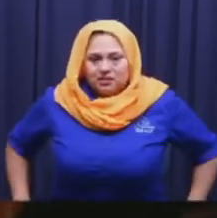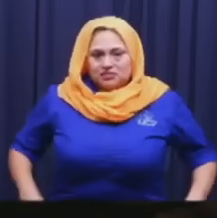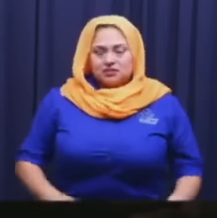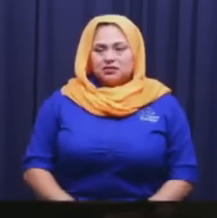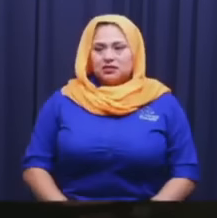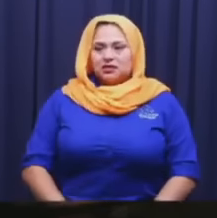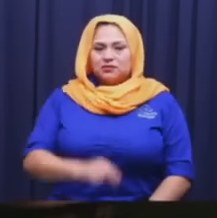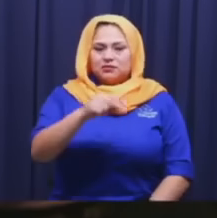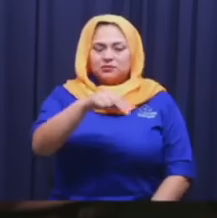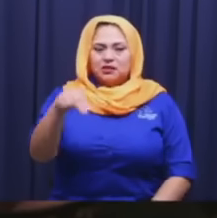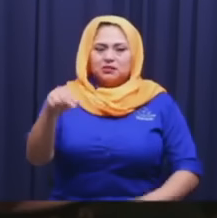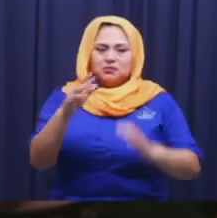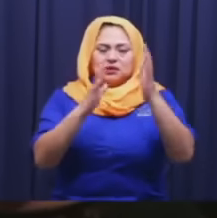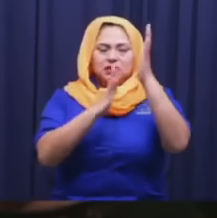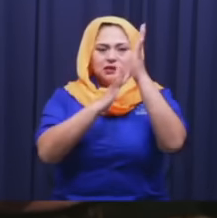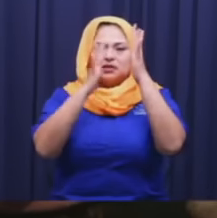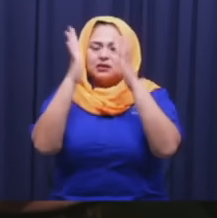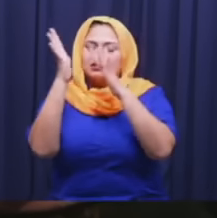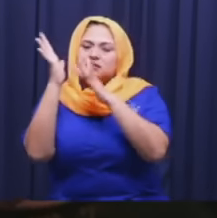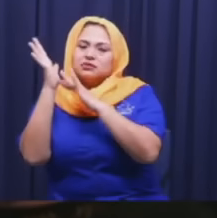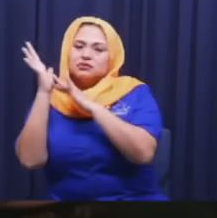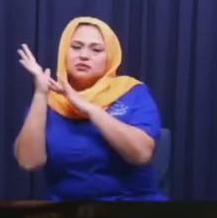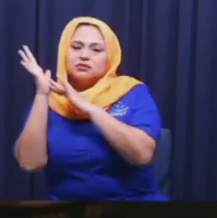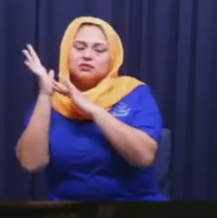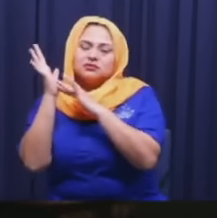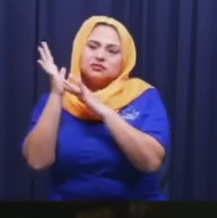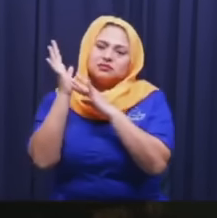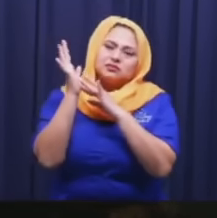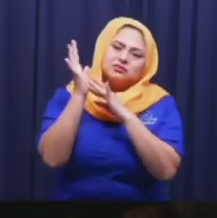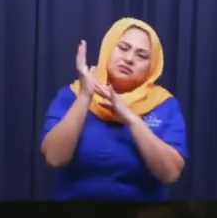En el nombre de Jesús.